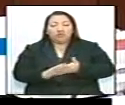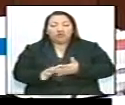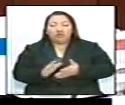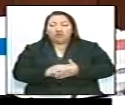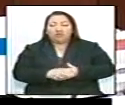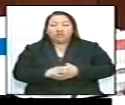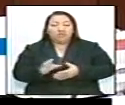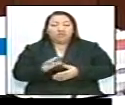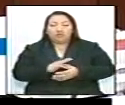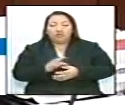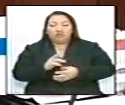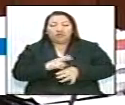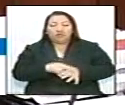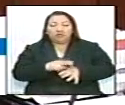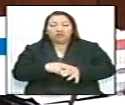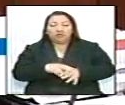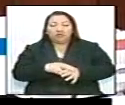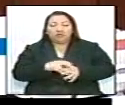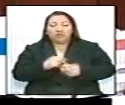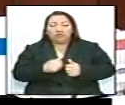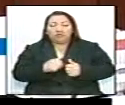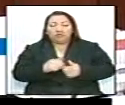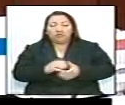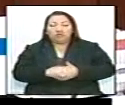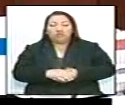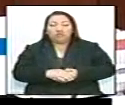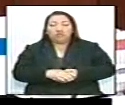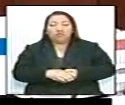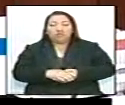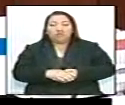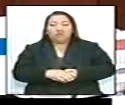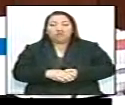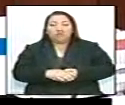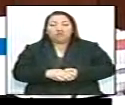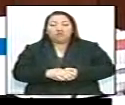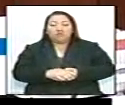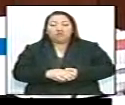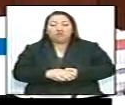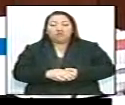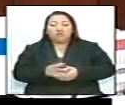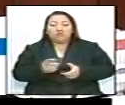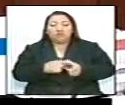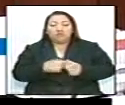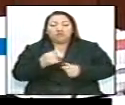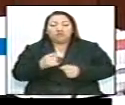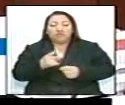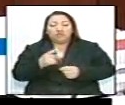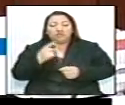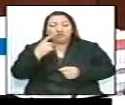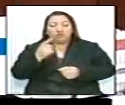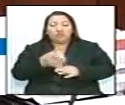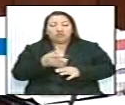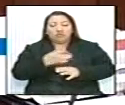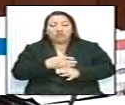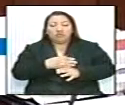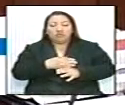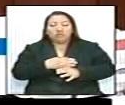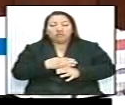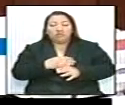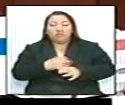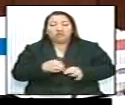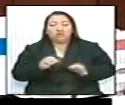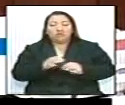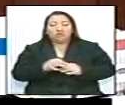no hubo ninguna dificultad. Y consecuentemente hay un precedente